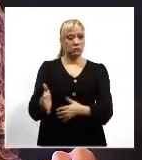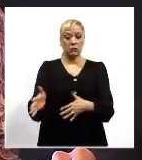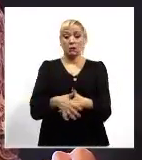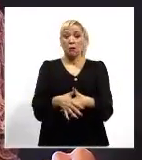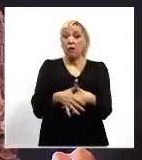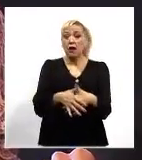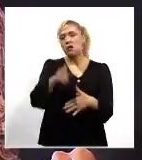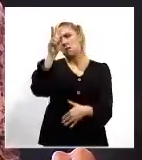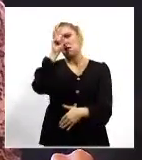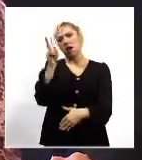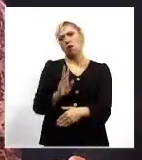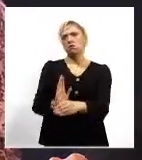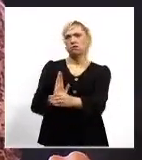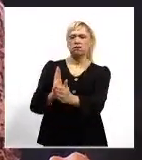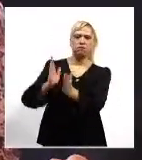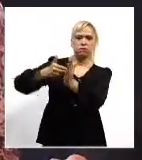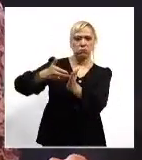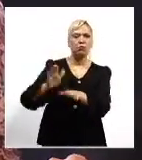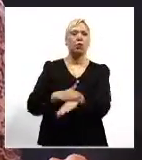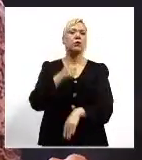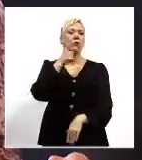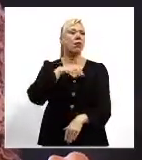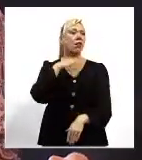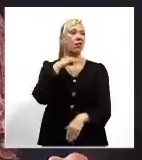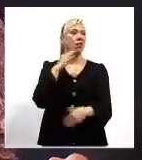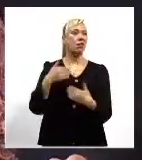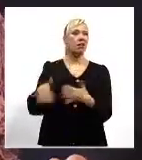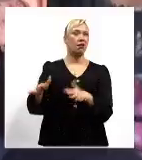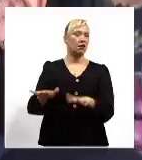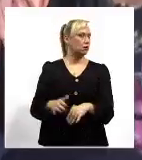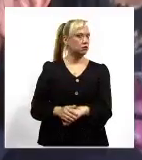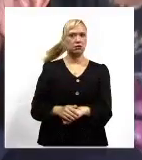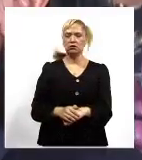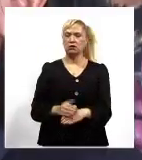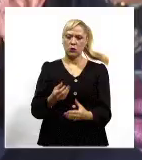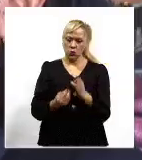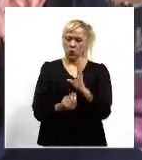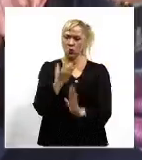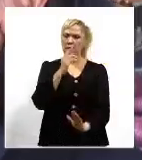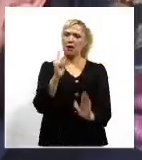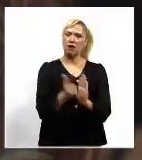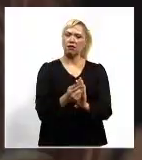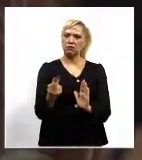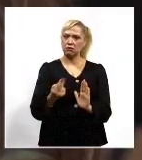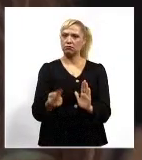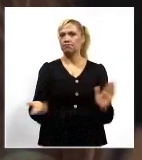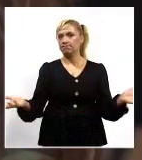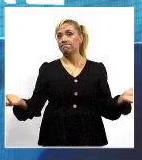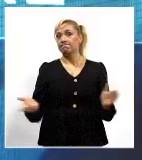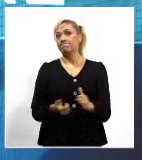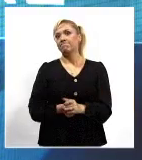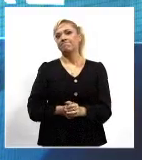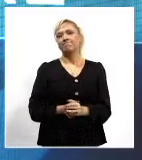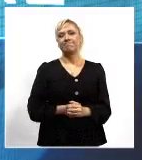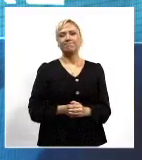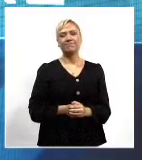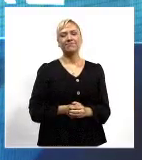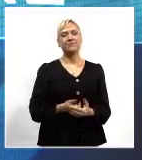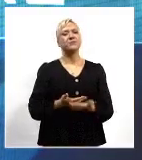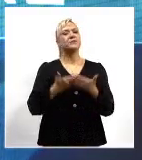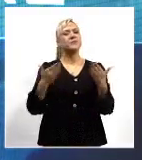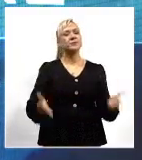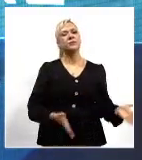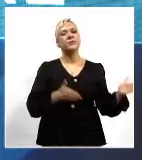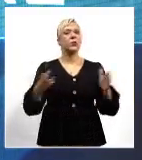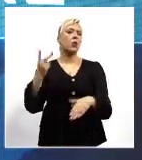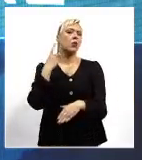muchas ocasiones suelen pasar desapercibidos. Para el canal del Poder Judicial de la Federación, Laura Murillo. Y en el